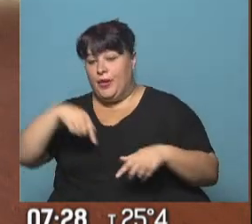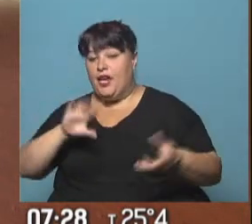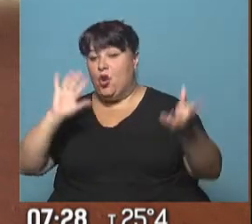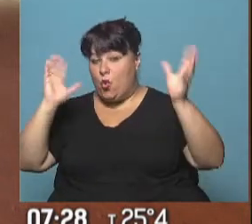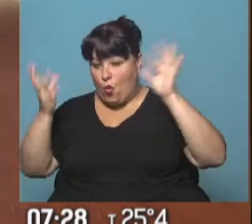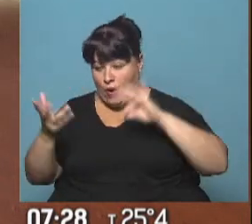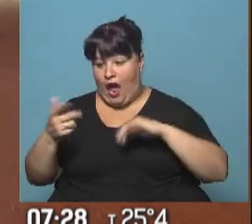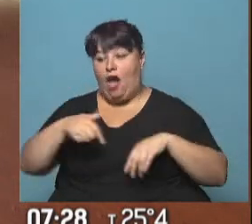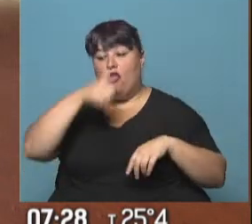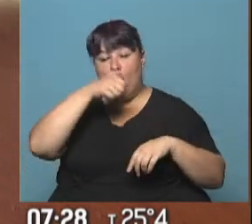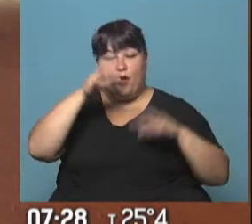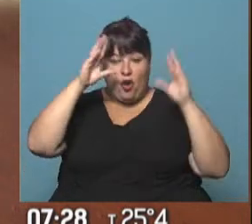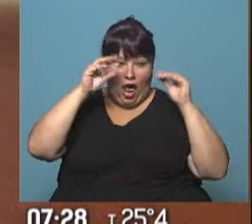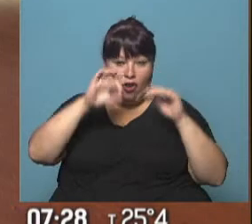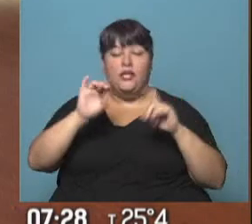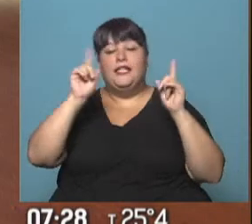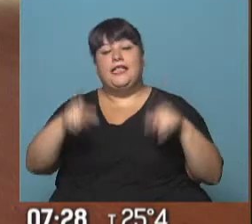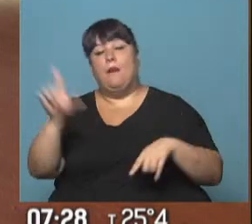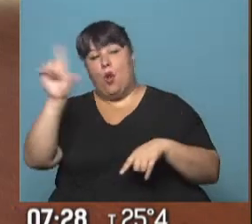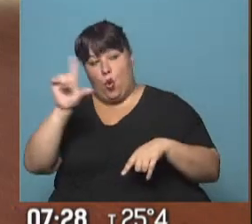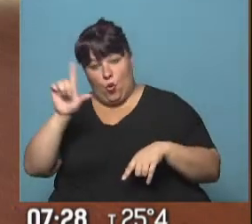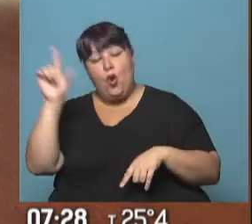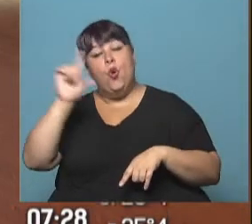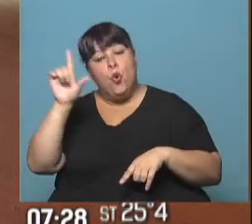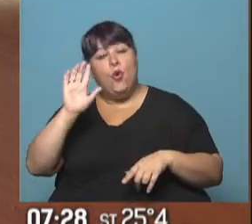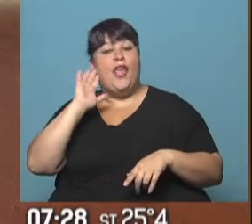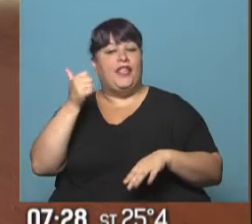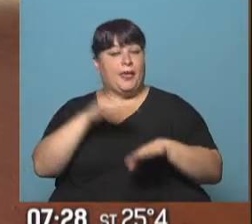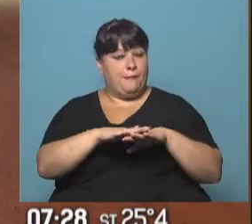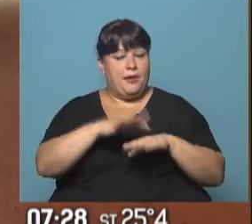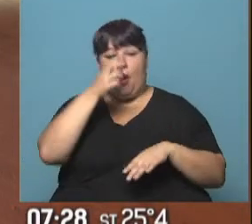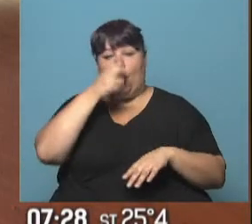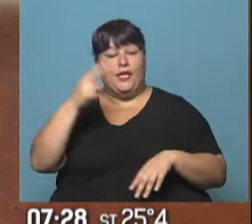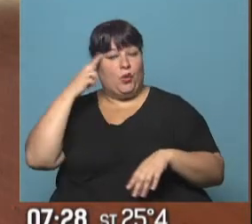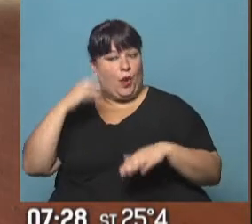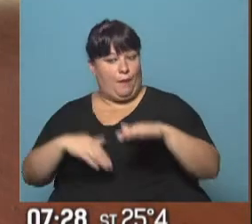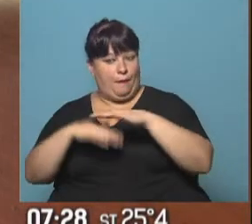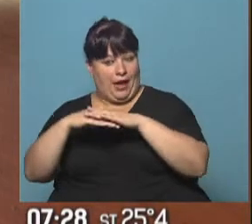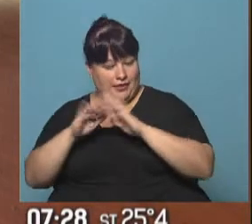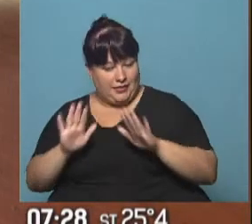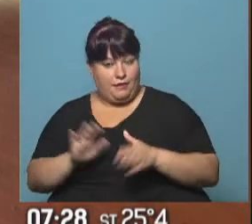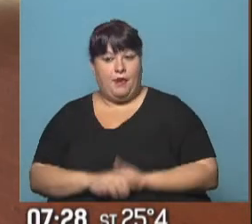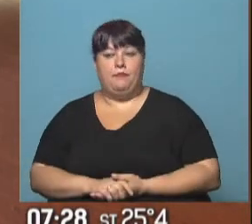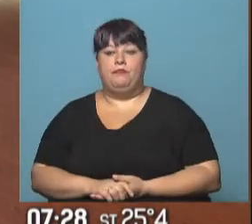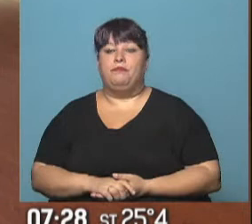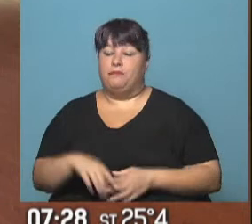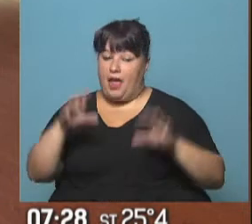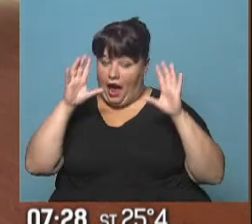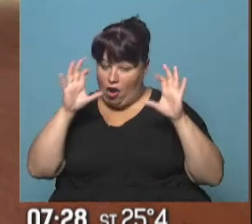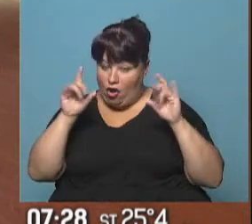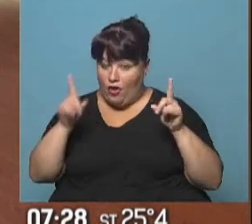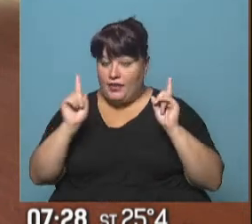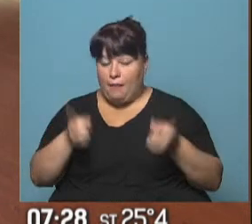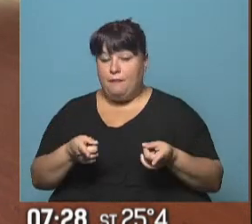nubosidad tanto el domingo a la noche como también el lunes. El lunes con 16 grados de mínima, 29 grados de temperatura máxima. Tengan en cuenta